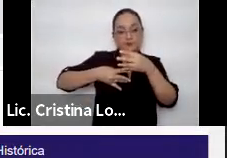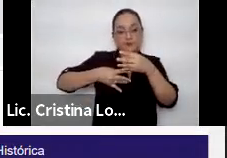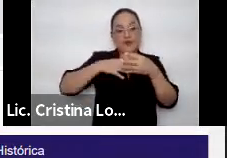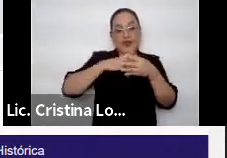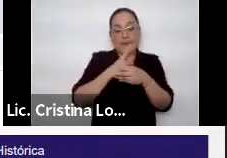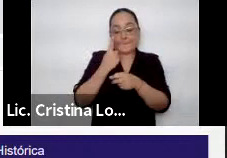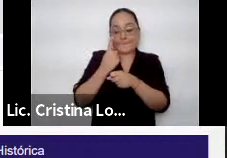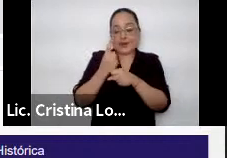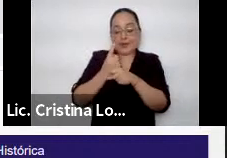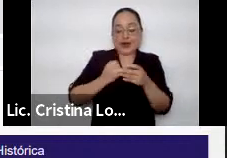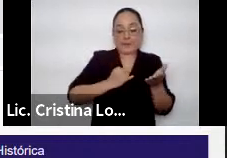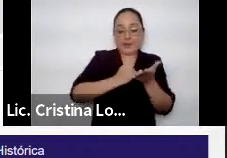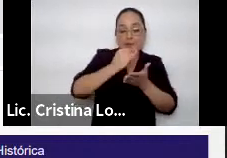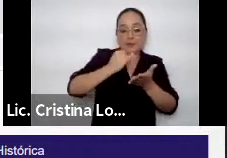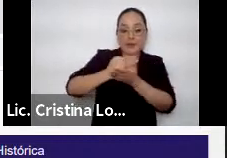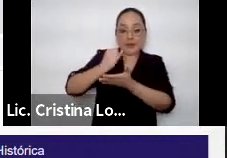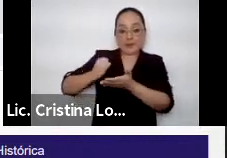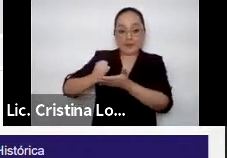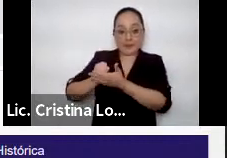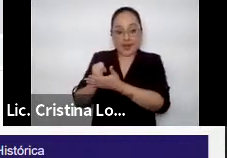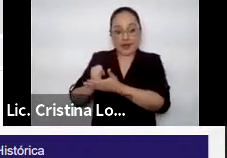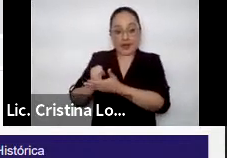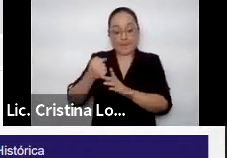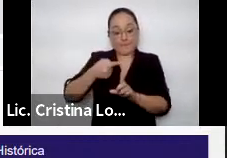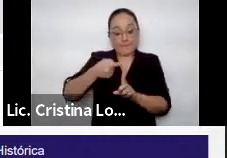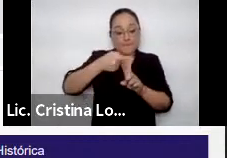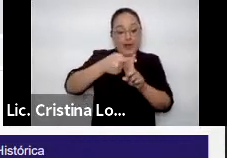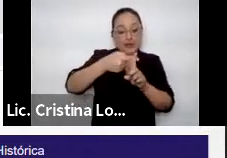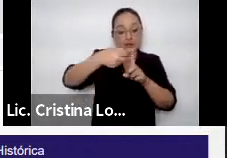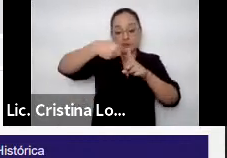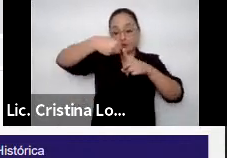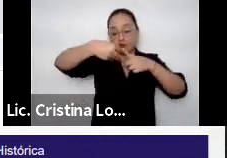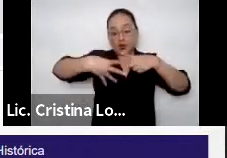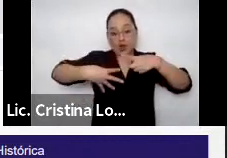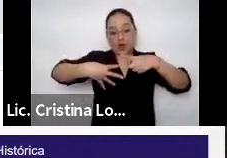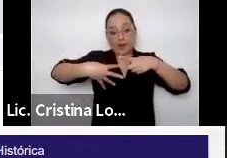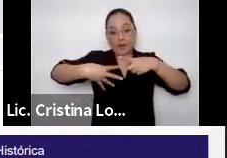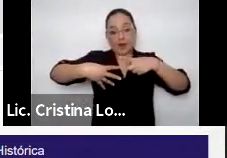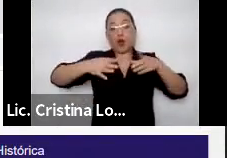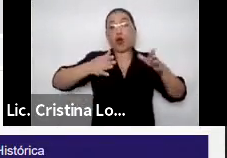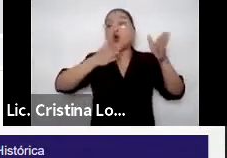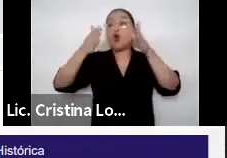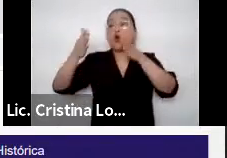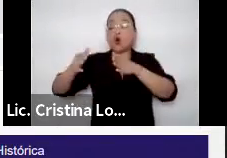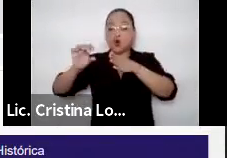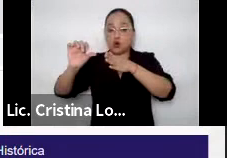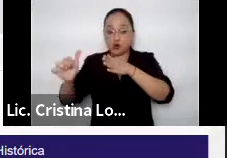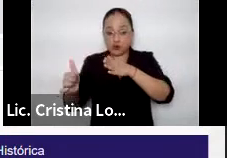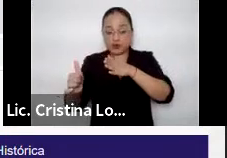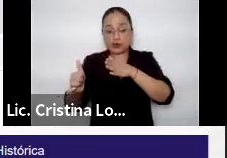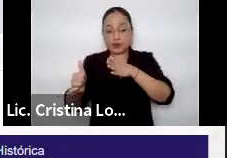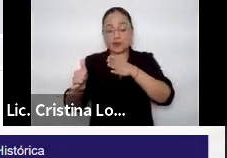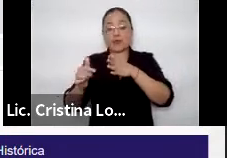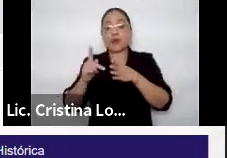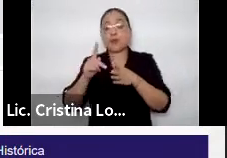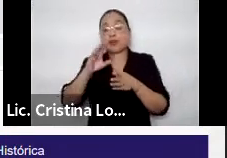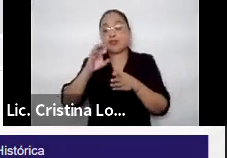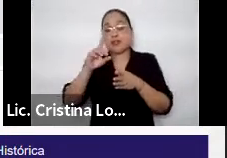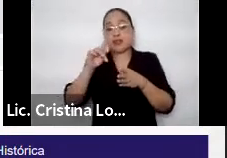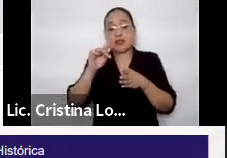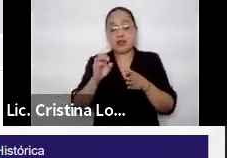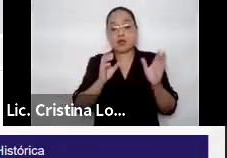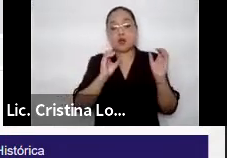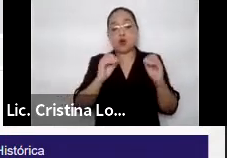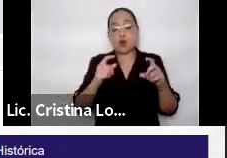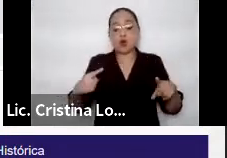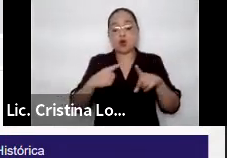de jurisprudencia, le damos un clic en el signo más y nos va a llevar a una subsección por precedentes o por contradicción de